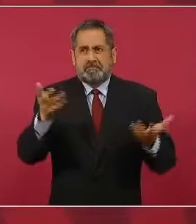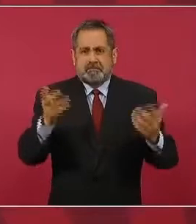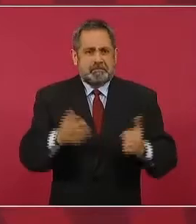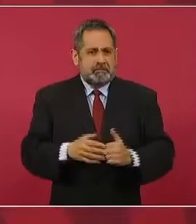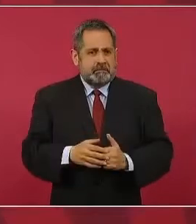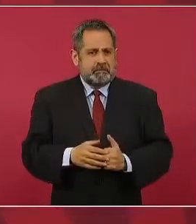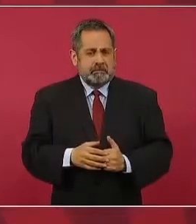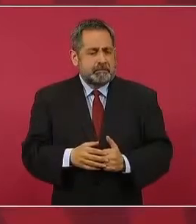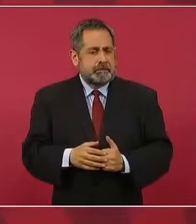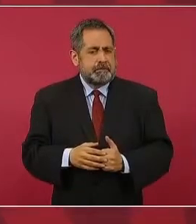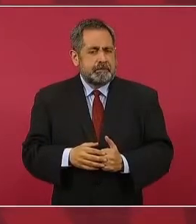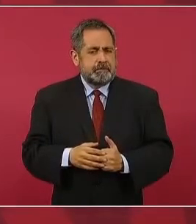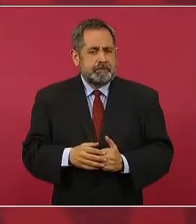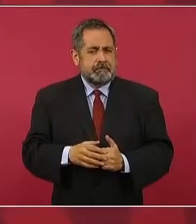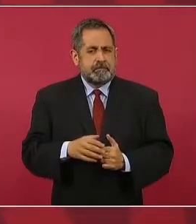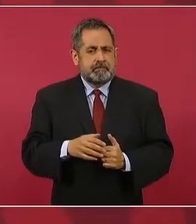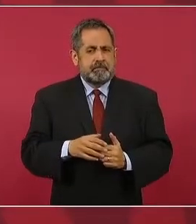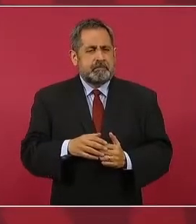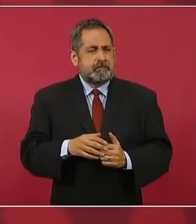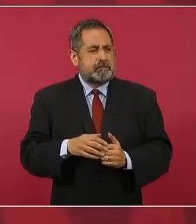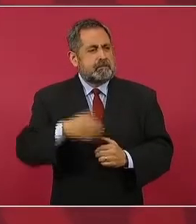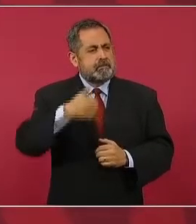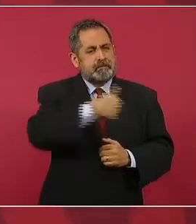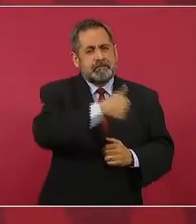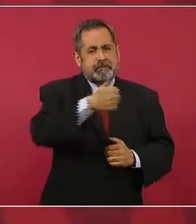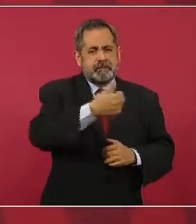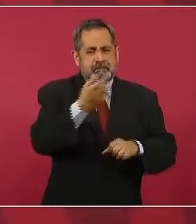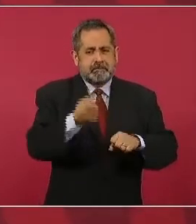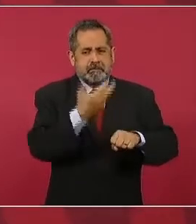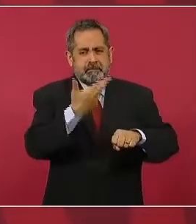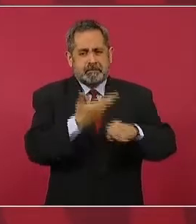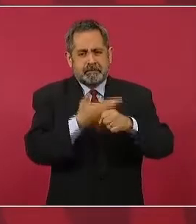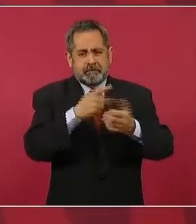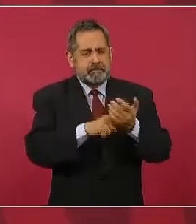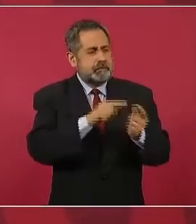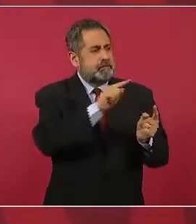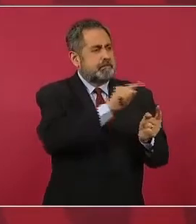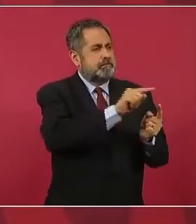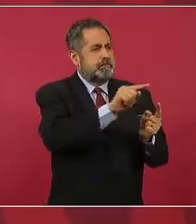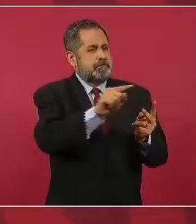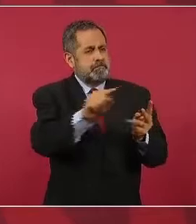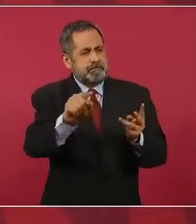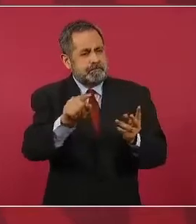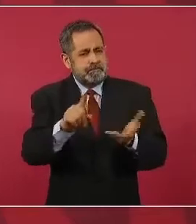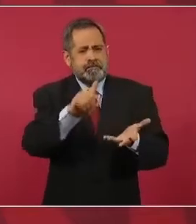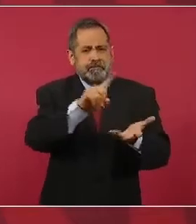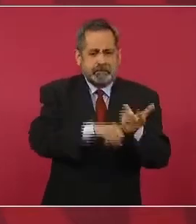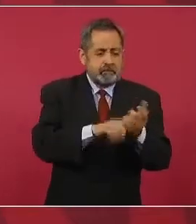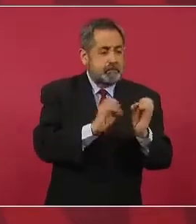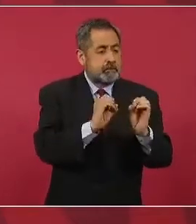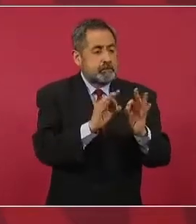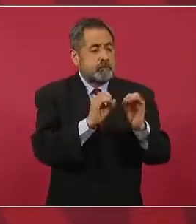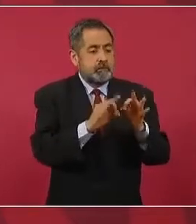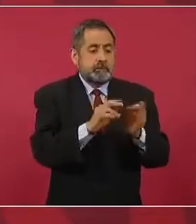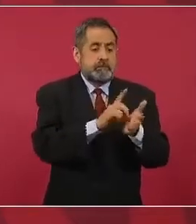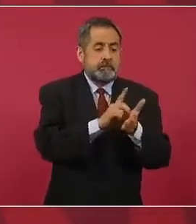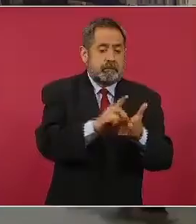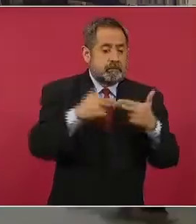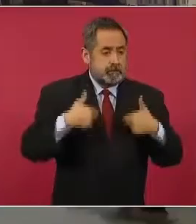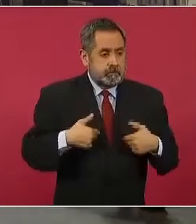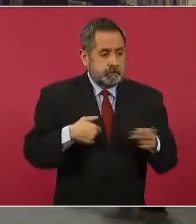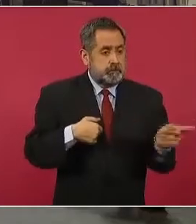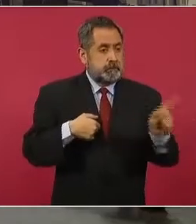30, 40 oficinas en las ciudades más grandes del mundo y casi todos puros